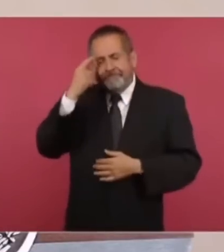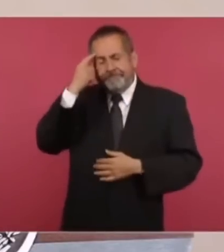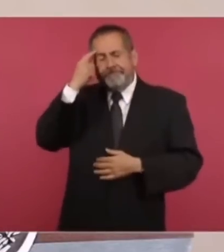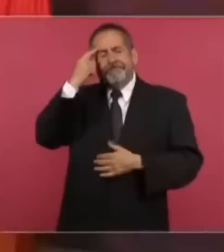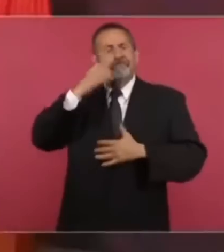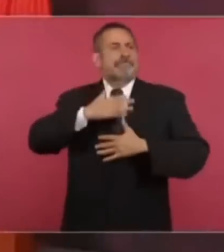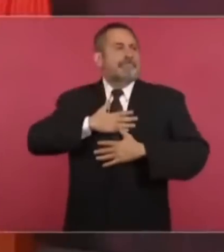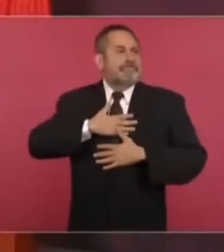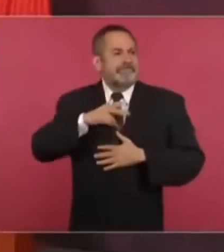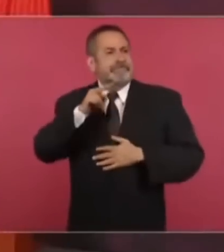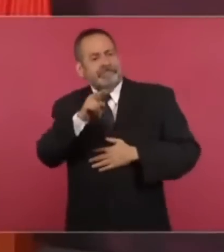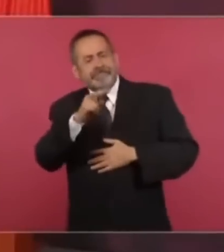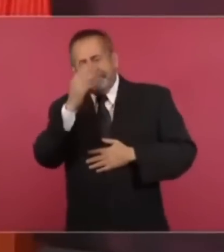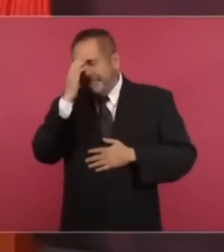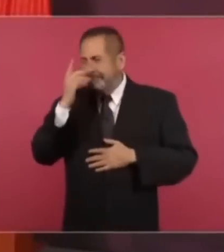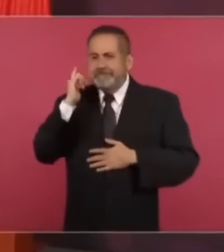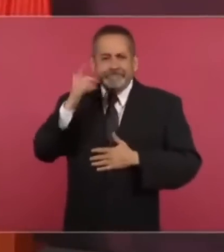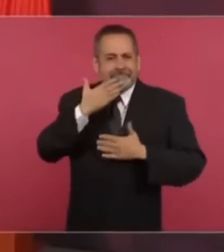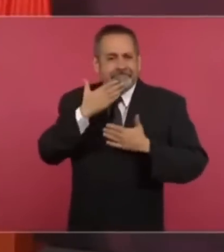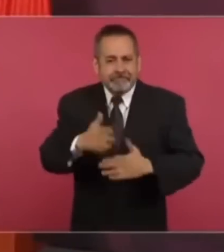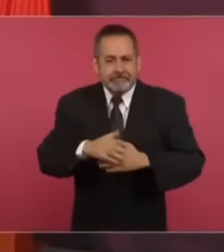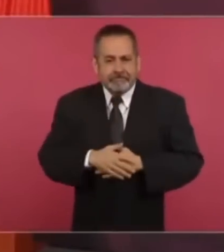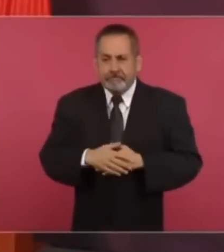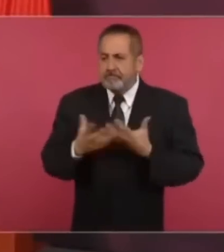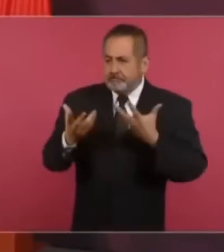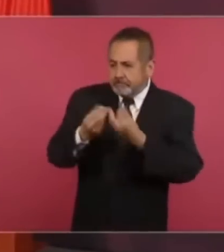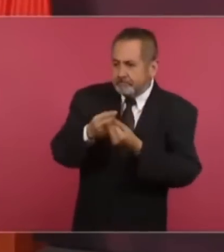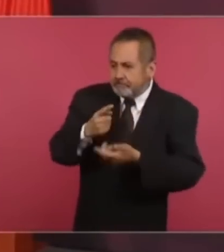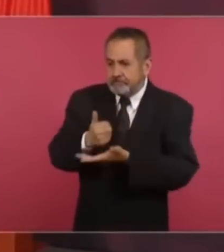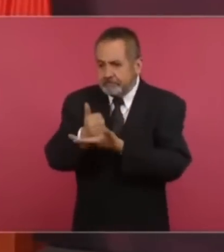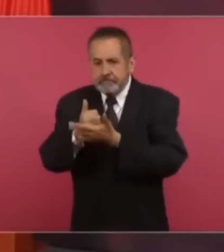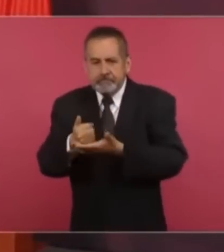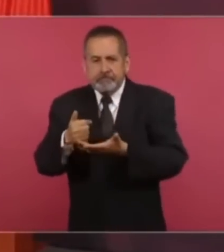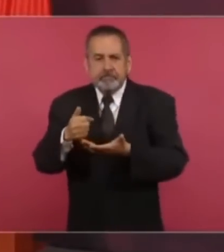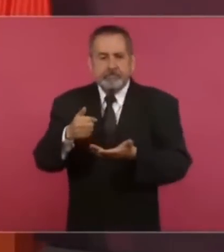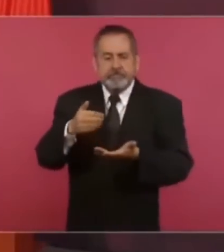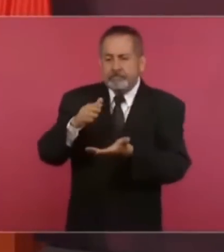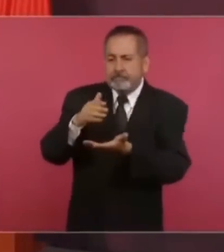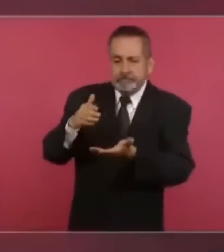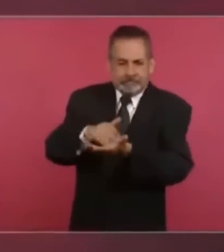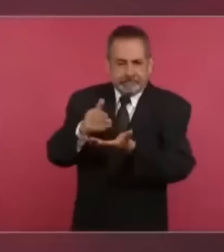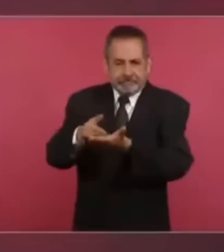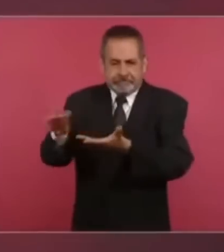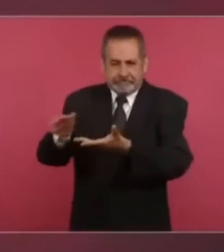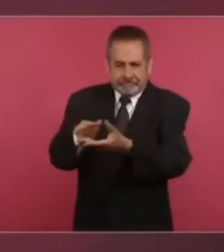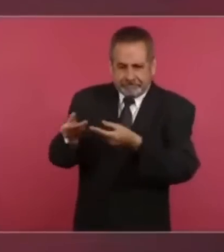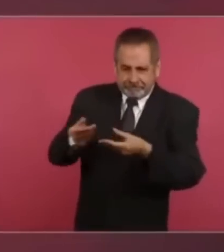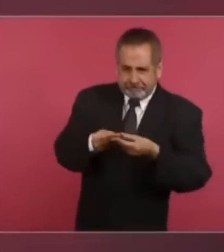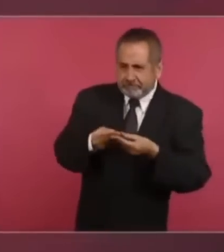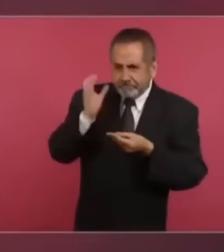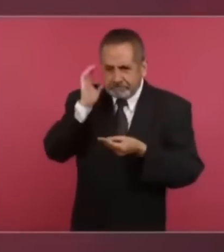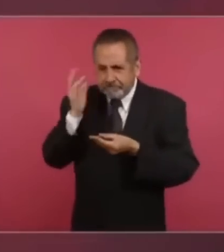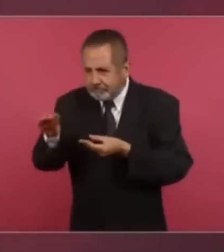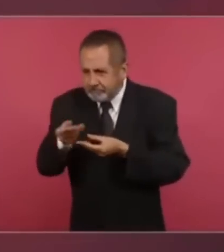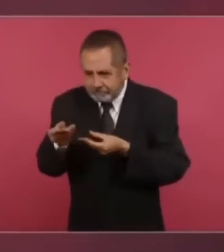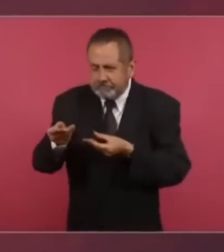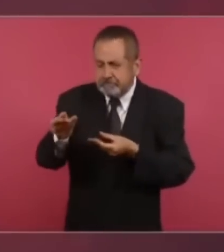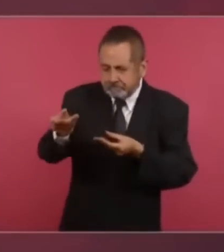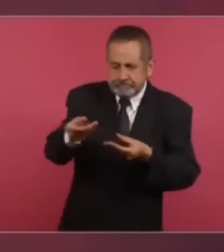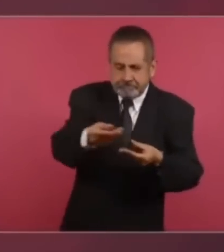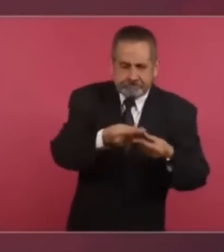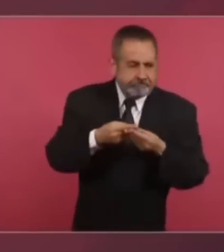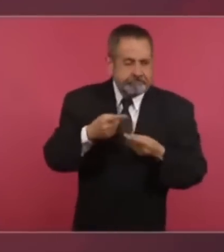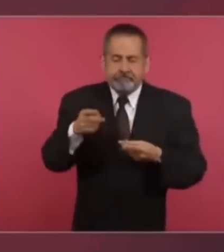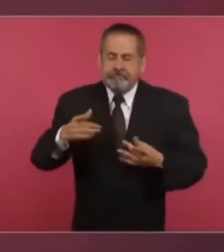esperanza cuando lo ven, cuando también nos acercamos nosotros a recibir las peticiones, a escuchar a la gente